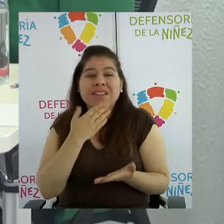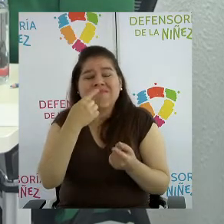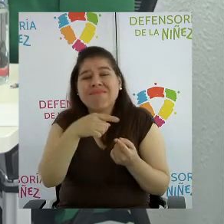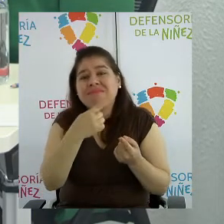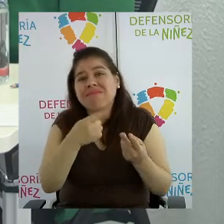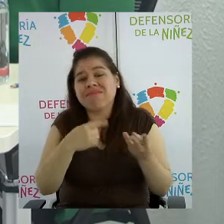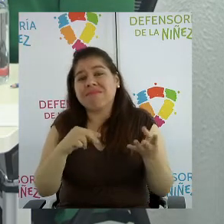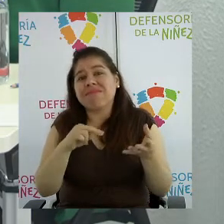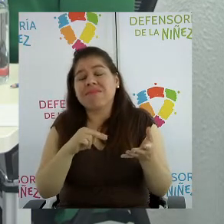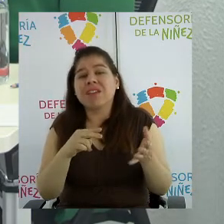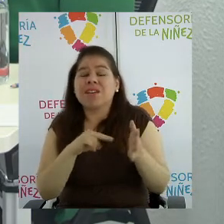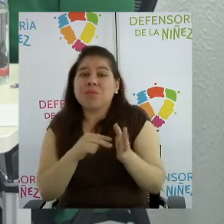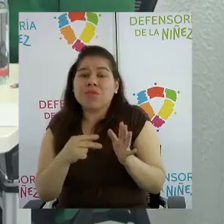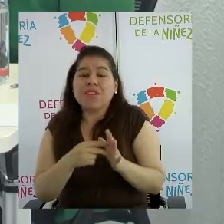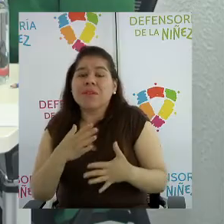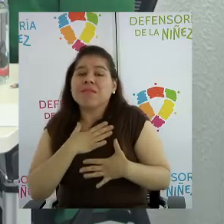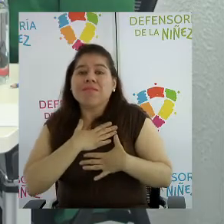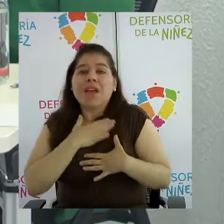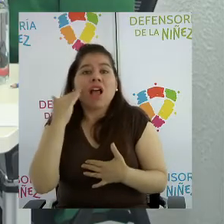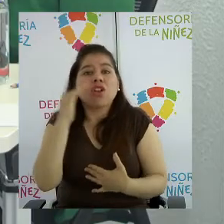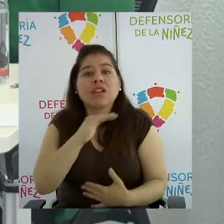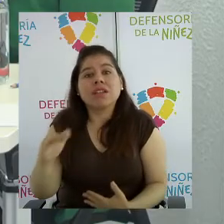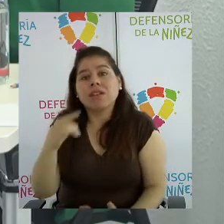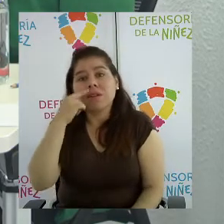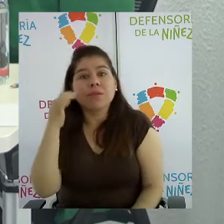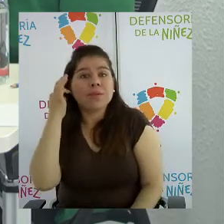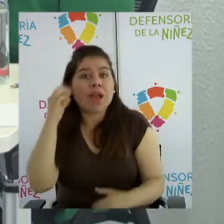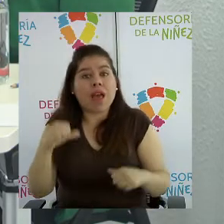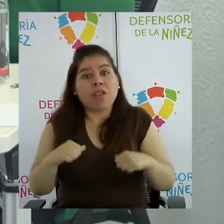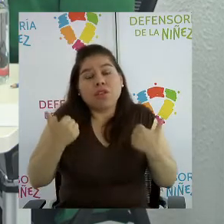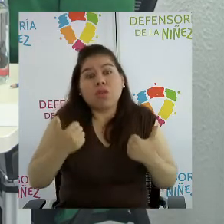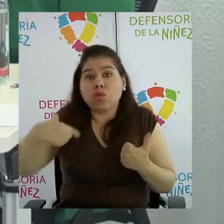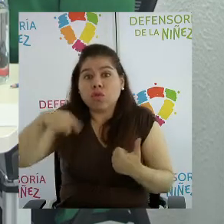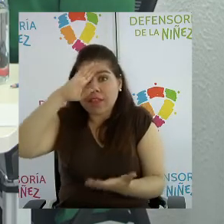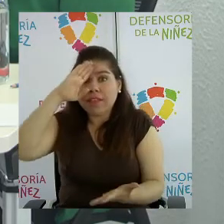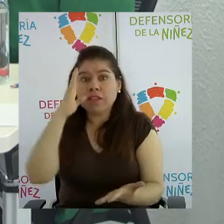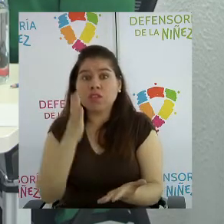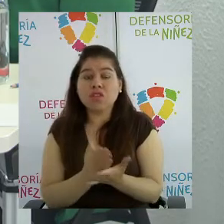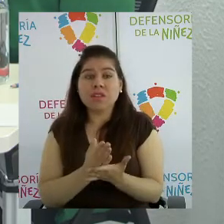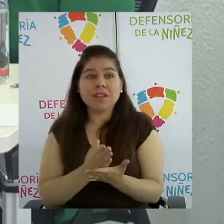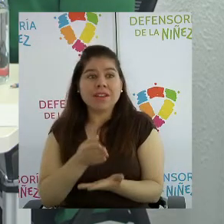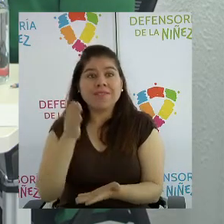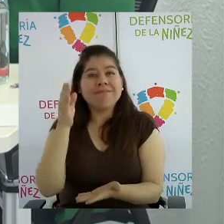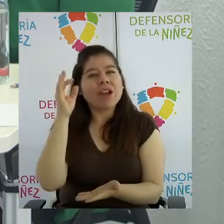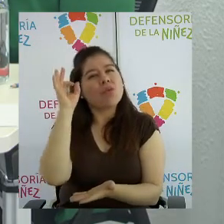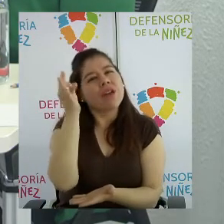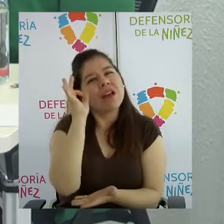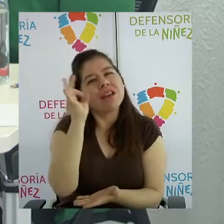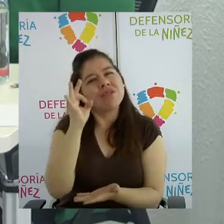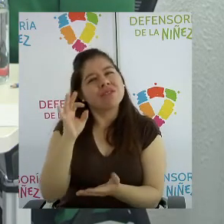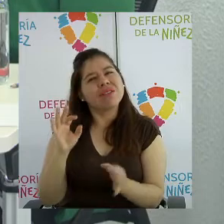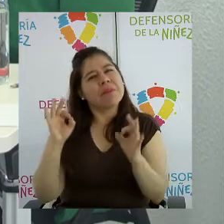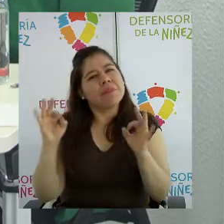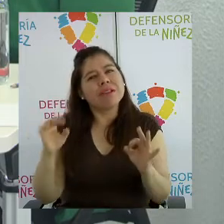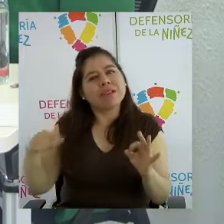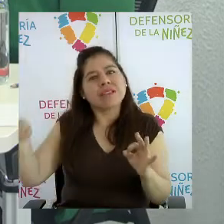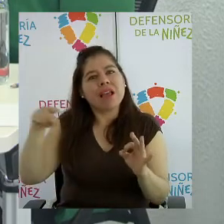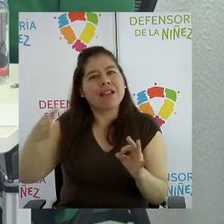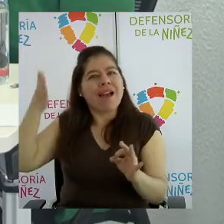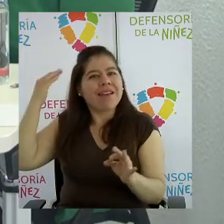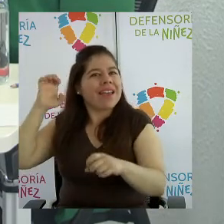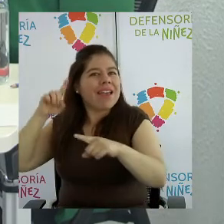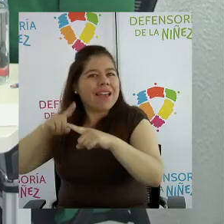ha generado en niños, niñas y adolescentes, nosotros hemos tomado la decisión de no hacer la ceremonia que en su momento se iba a realizar en el ex Congreso